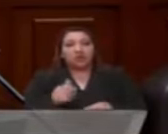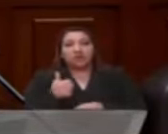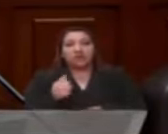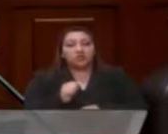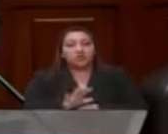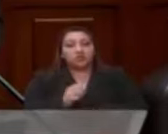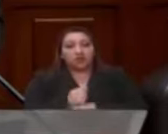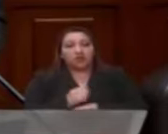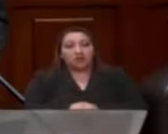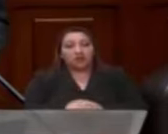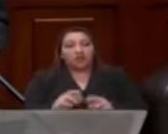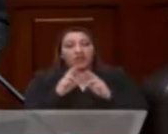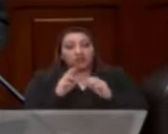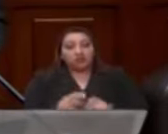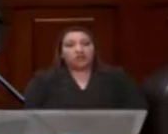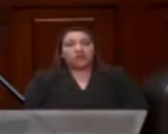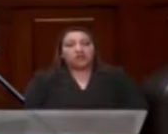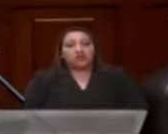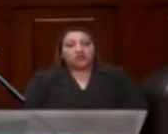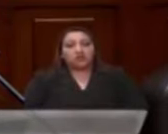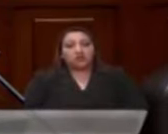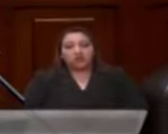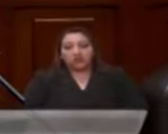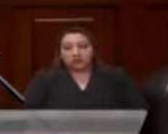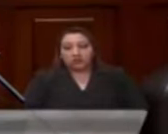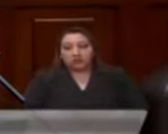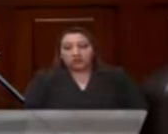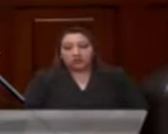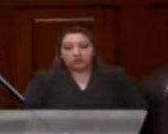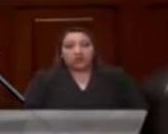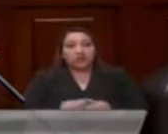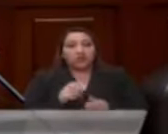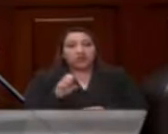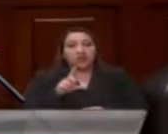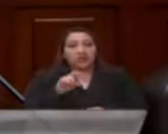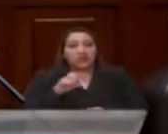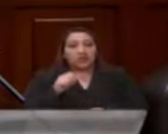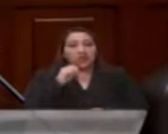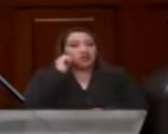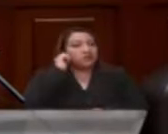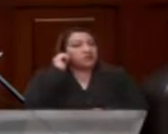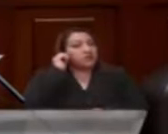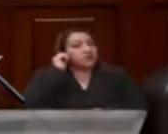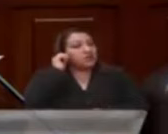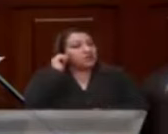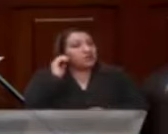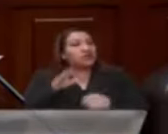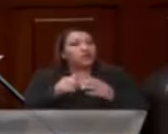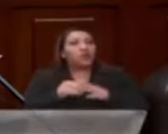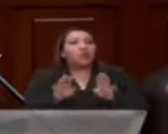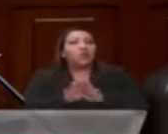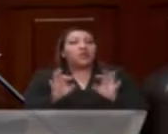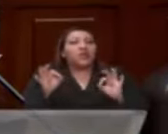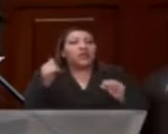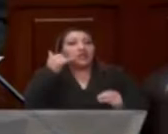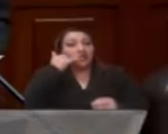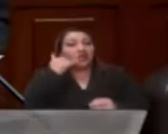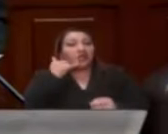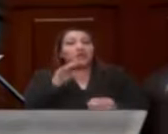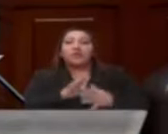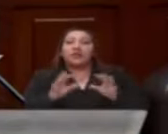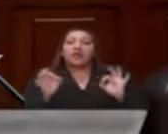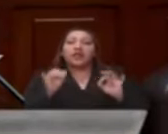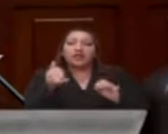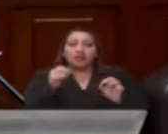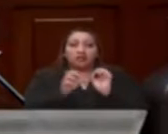Respondiendo al congresista Elías Rodríguez, en lo referido a los bloqueadores electrónicos,